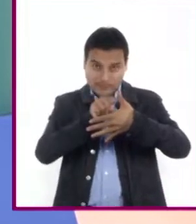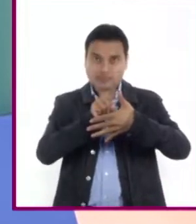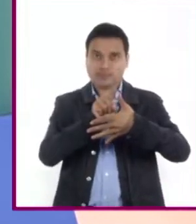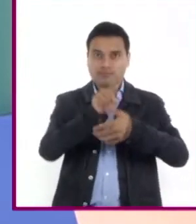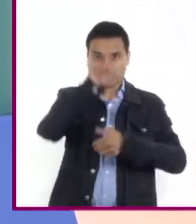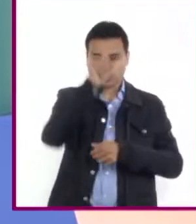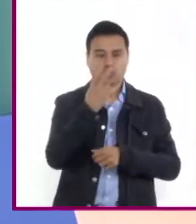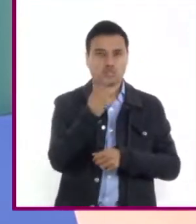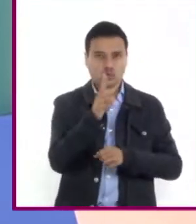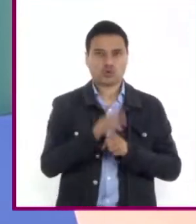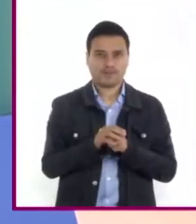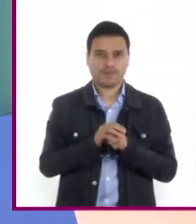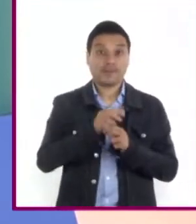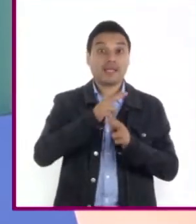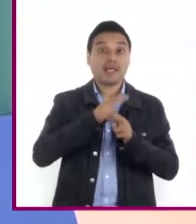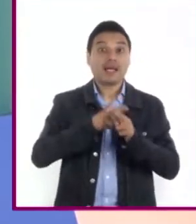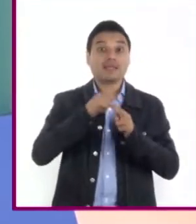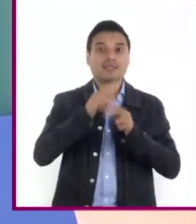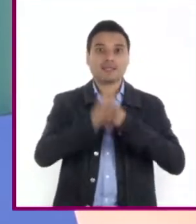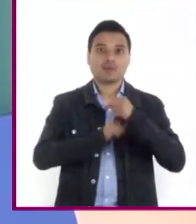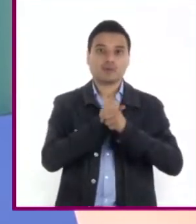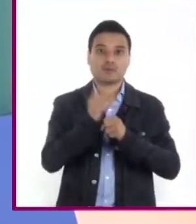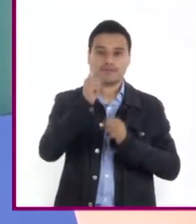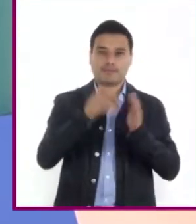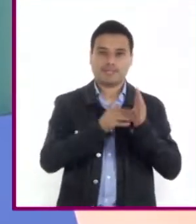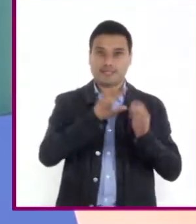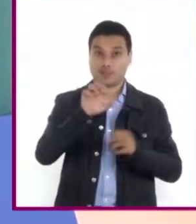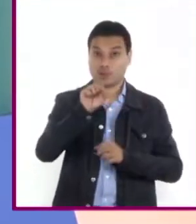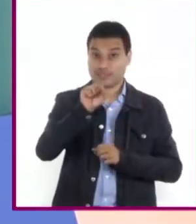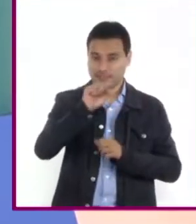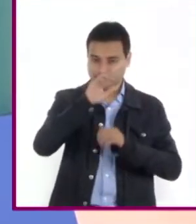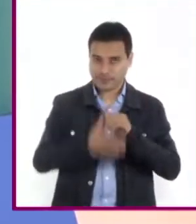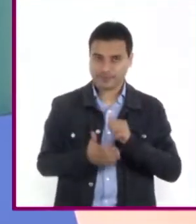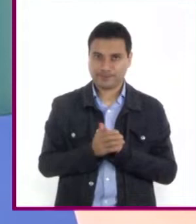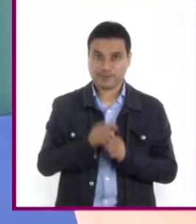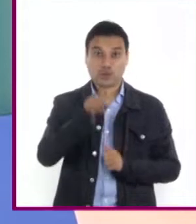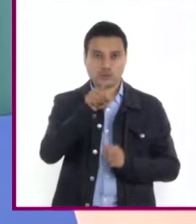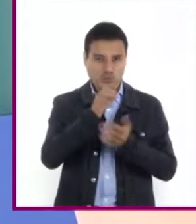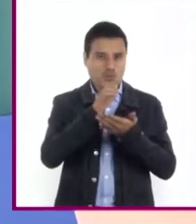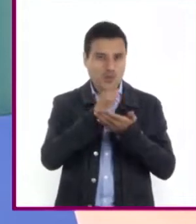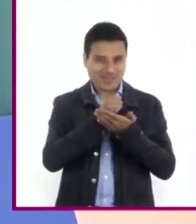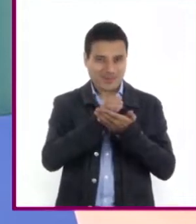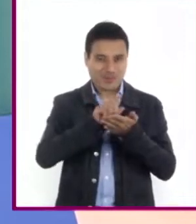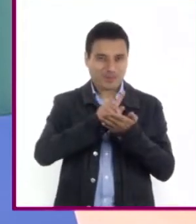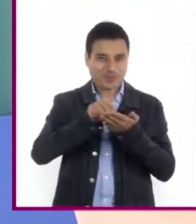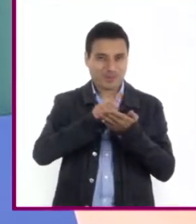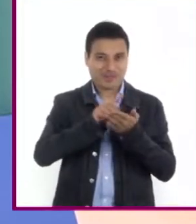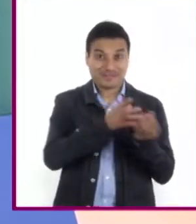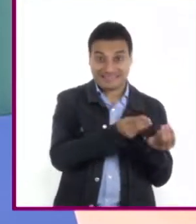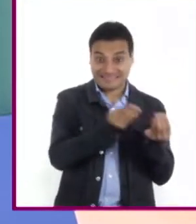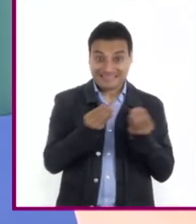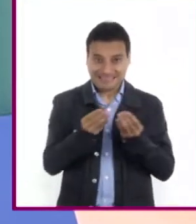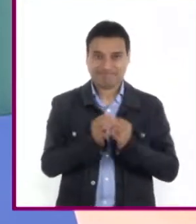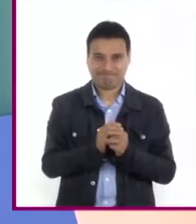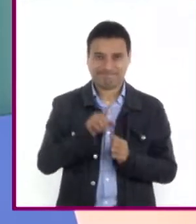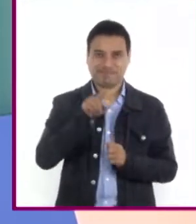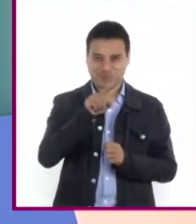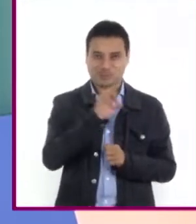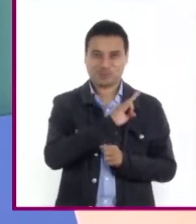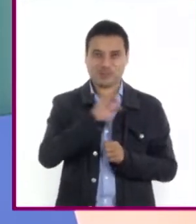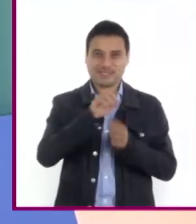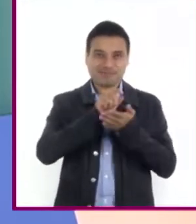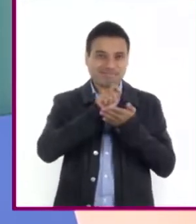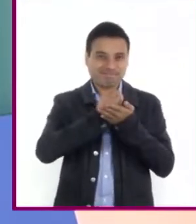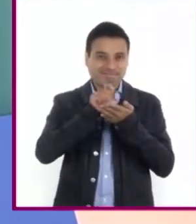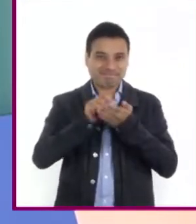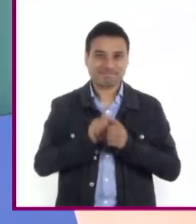Aridamérica, hasta 1560. Recuerda tener a la mano tu cuaderno y bolígrafo para hacer anotaciones.